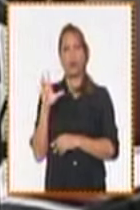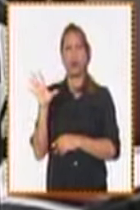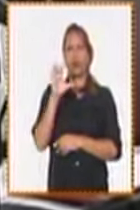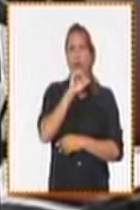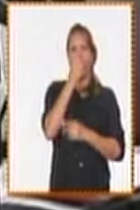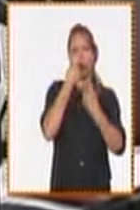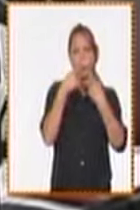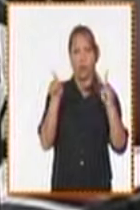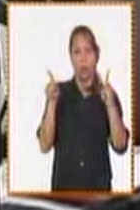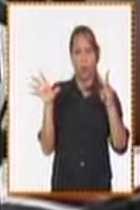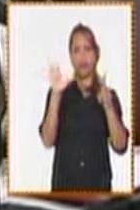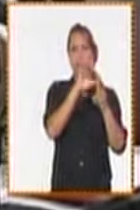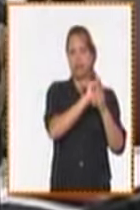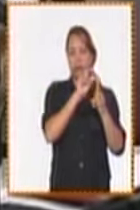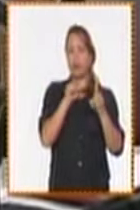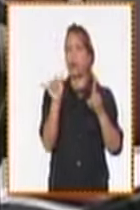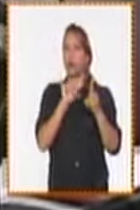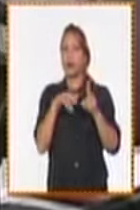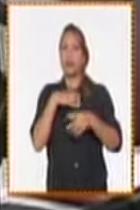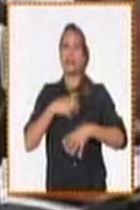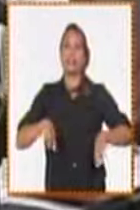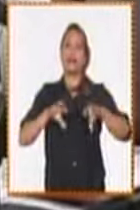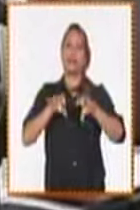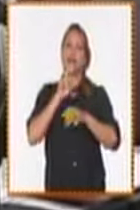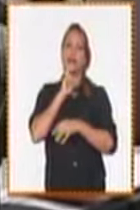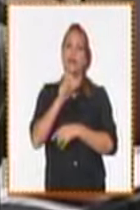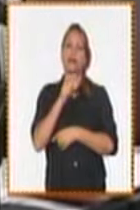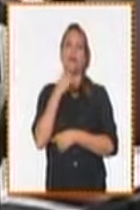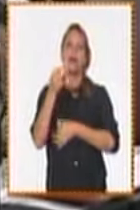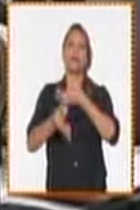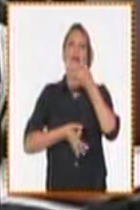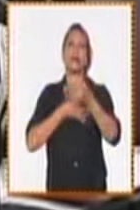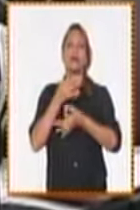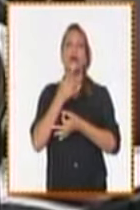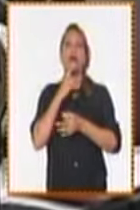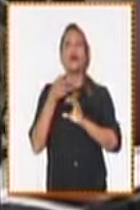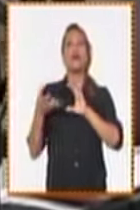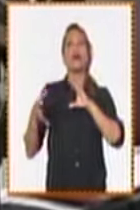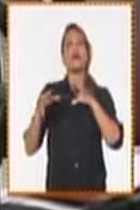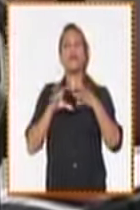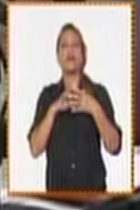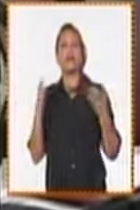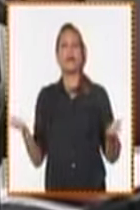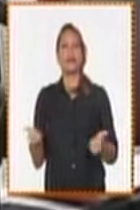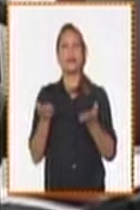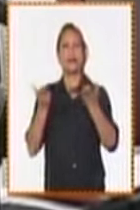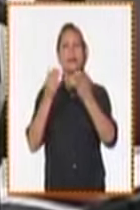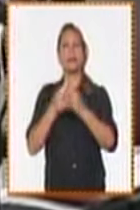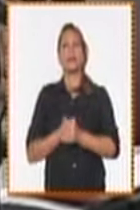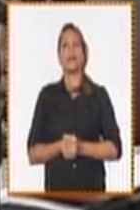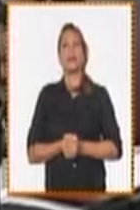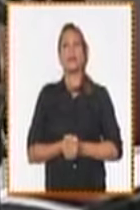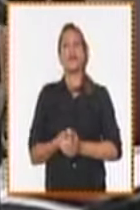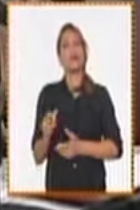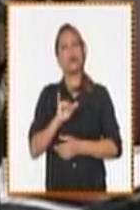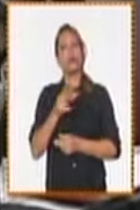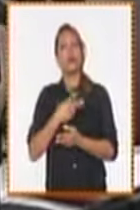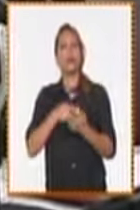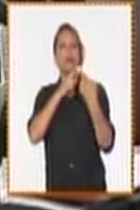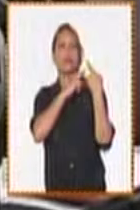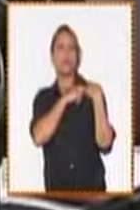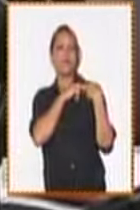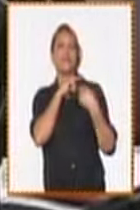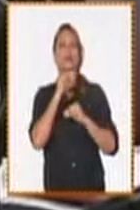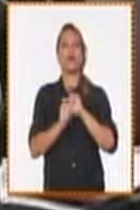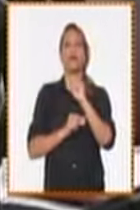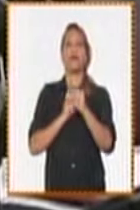nosotros también hemos planteado desde una forma cultural, desde una forma de construcción, porque también tenemos la responsabilidad de seguir creando